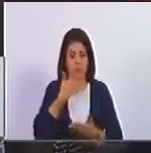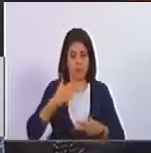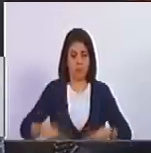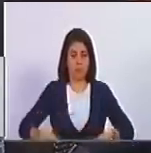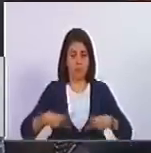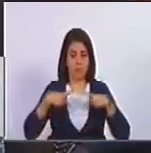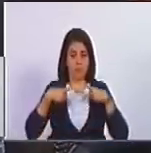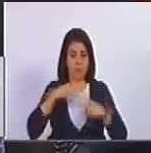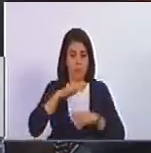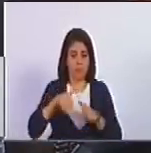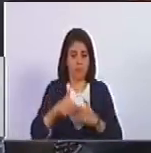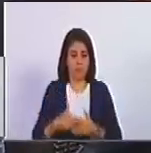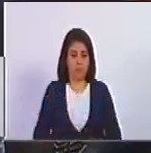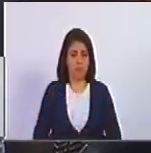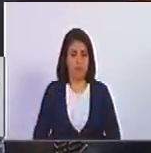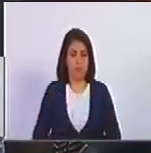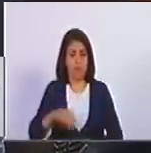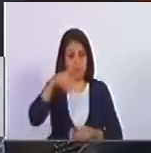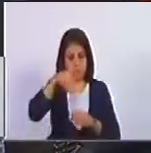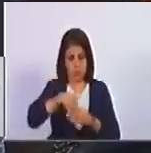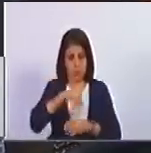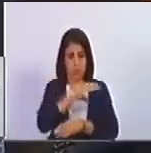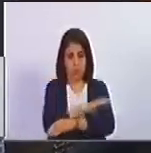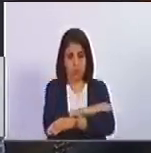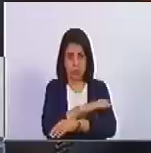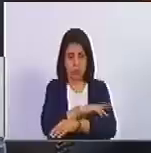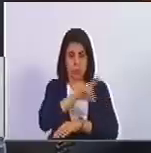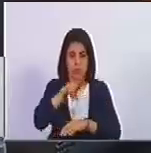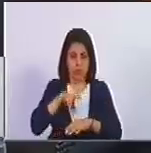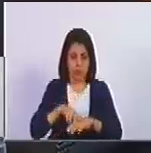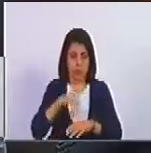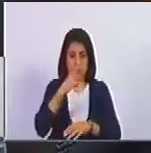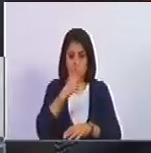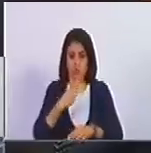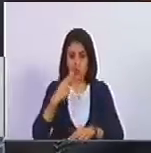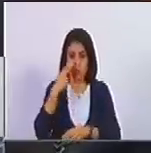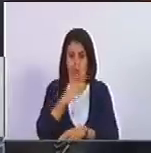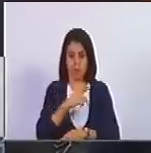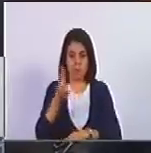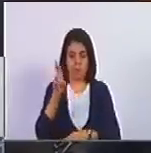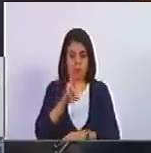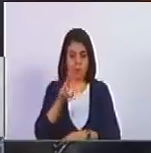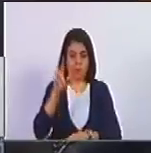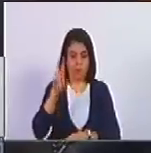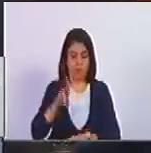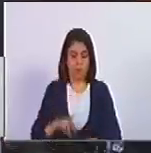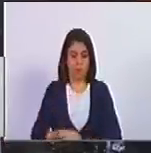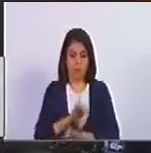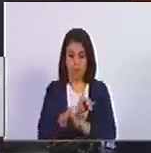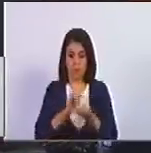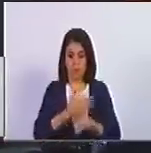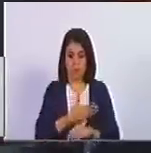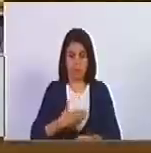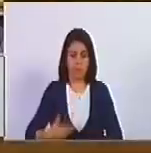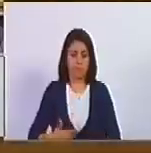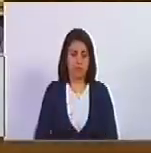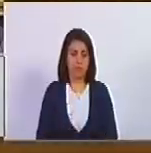vida de todos los venezolanos. Cuente con el voto de esta posición nacionalista y comprometida con la paz de la República. Es todo, señor